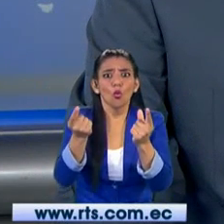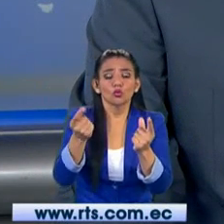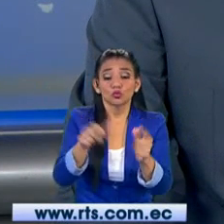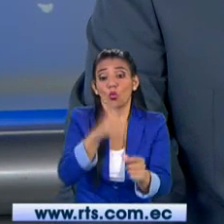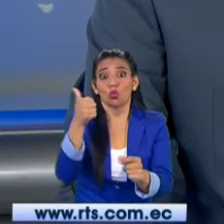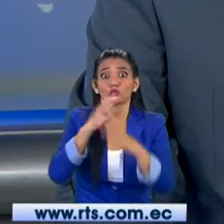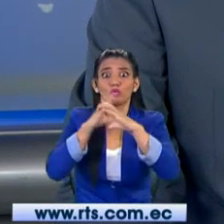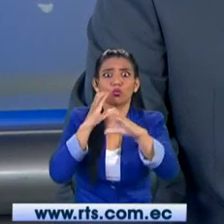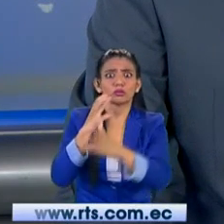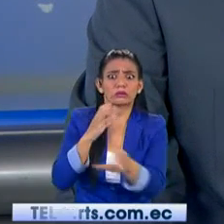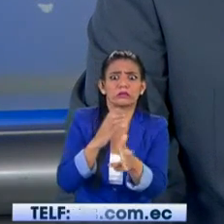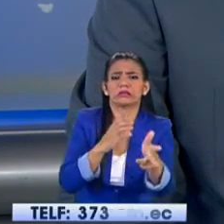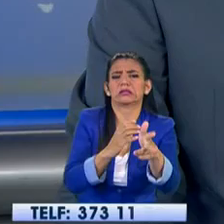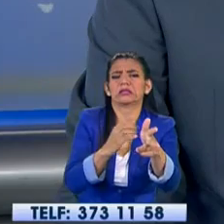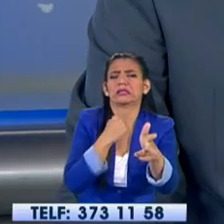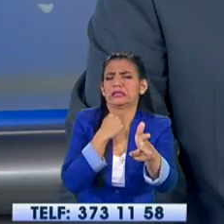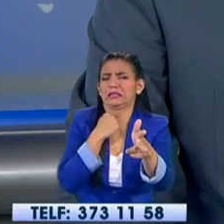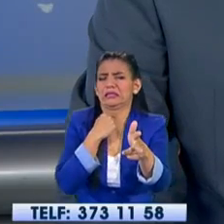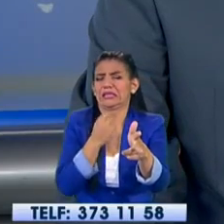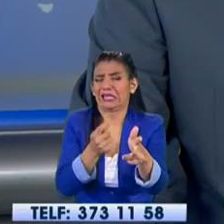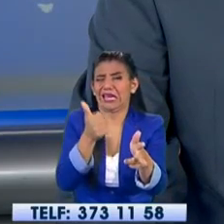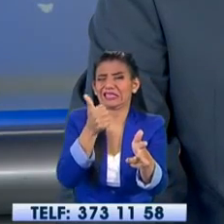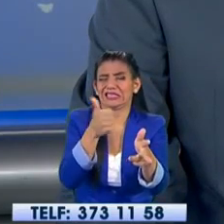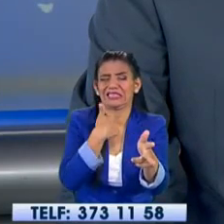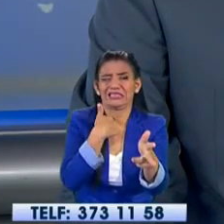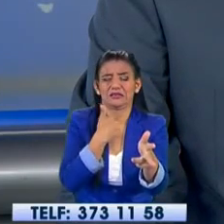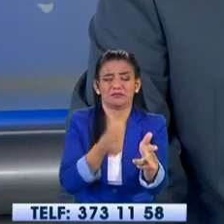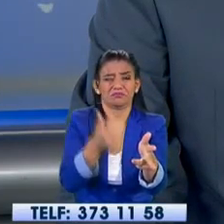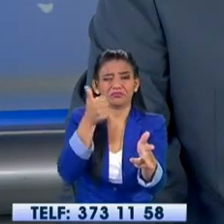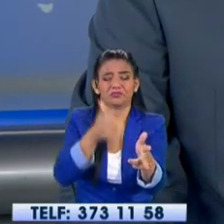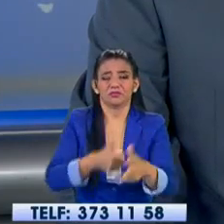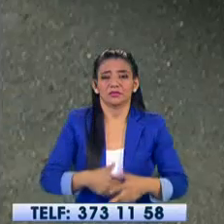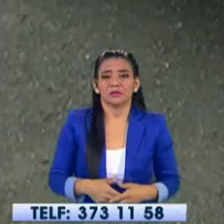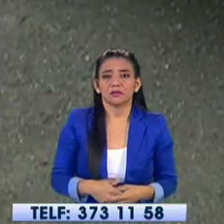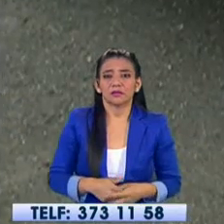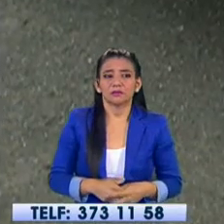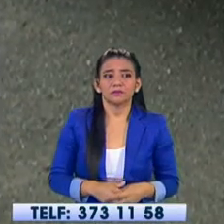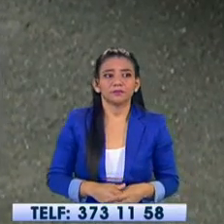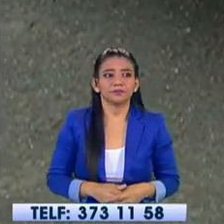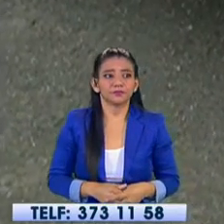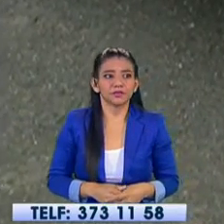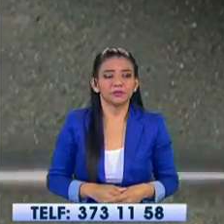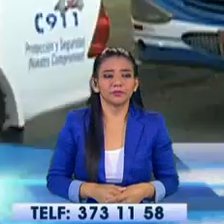bus urbano evitó lo que pudo haber sido un trágico accidente.